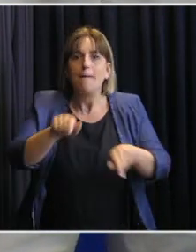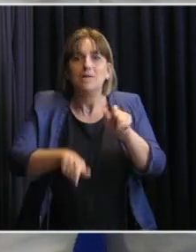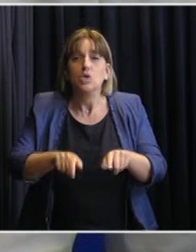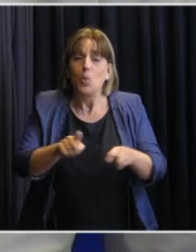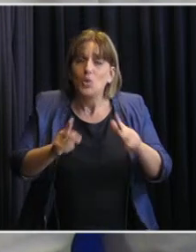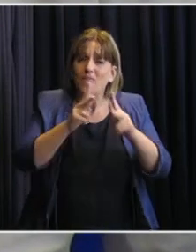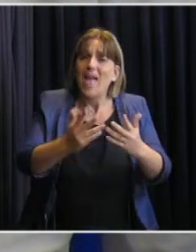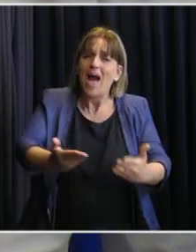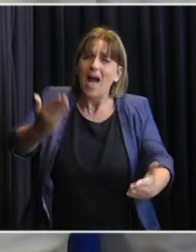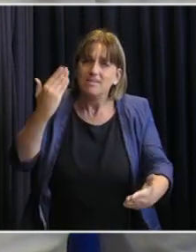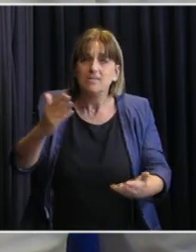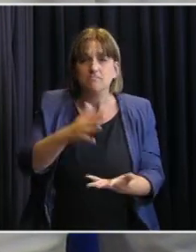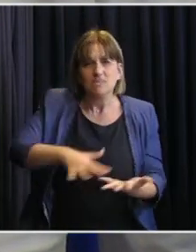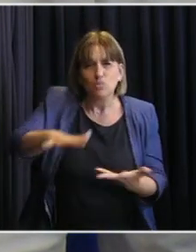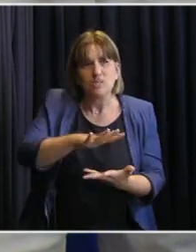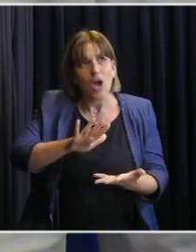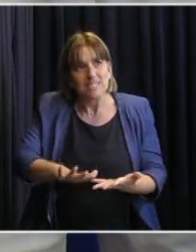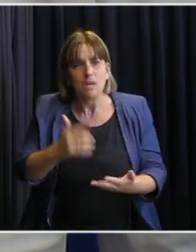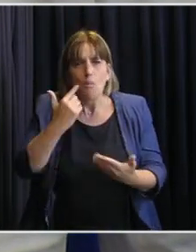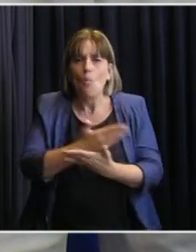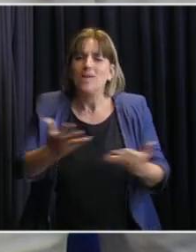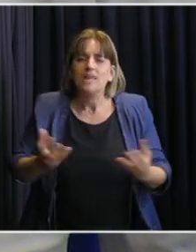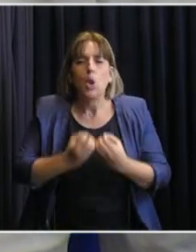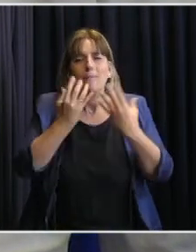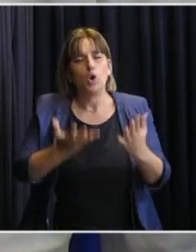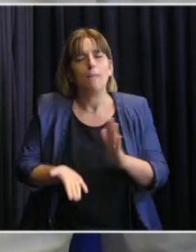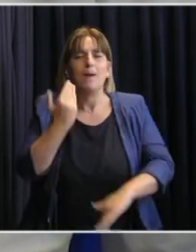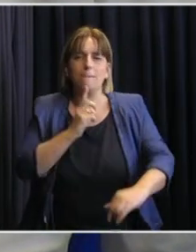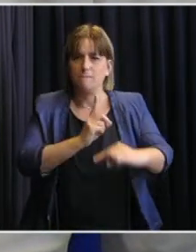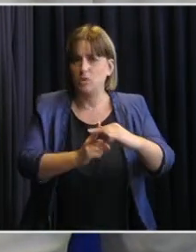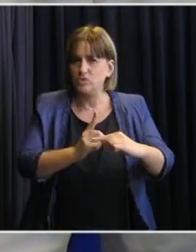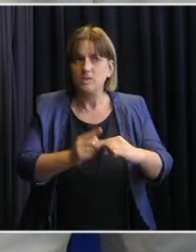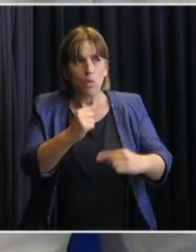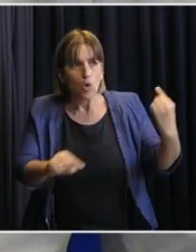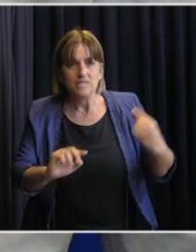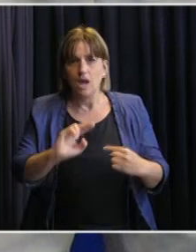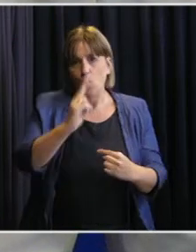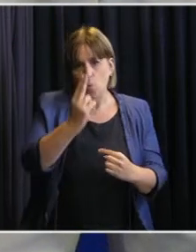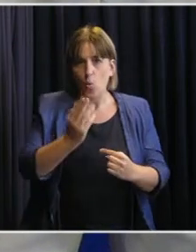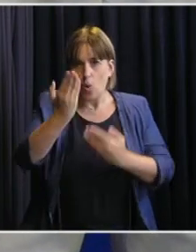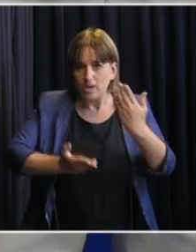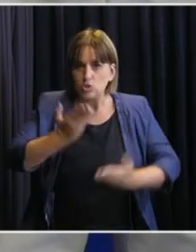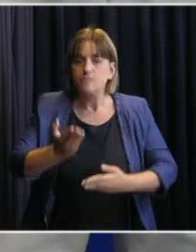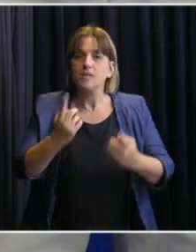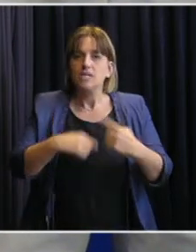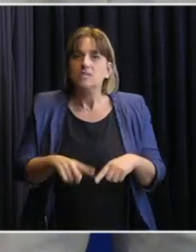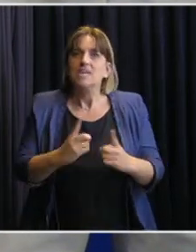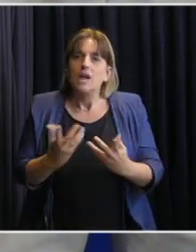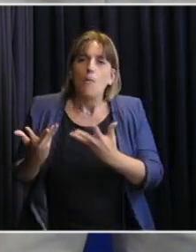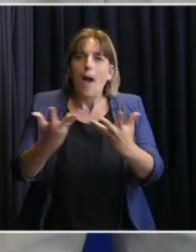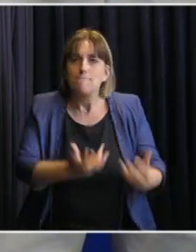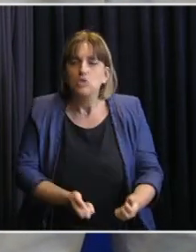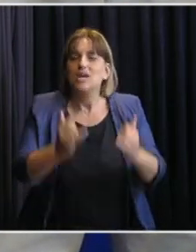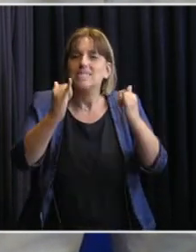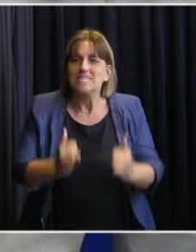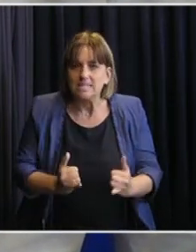con ustedes, estas situaciones sacan lo mejor de cada uruguayo y se han convocado para tratar con la mano en